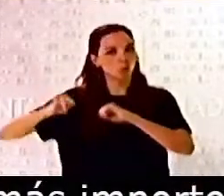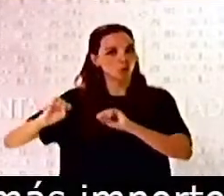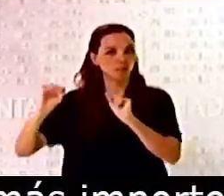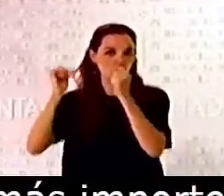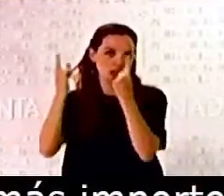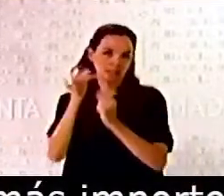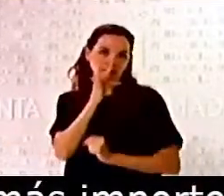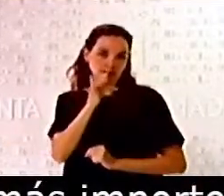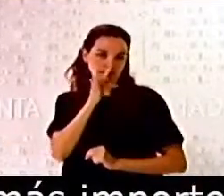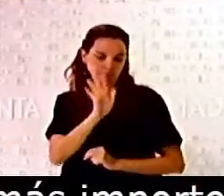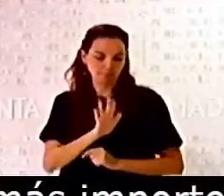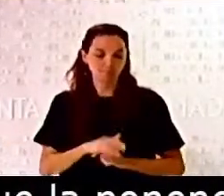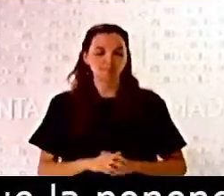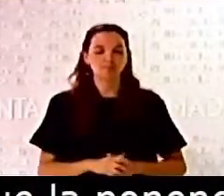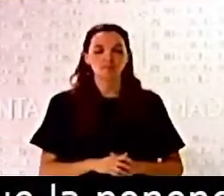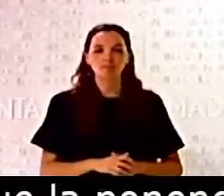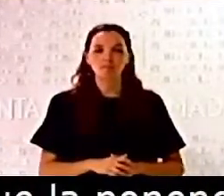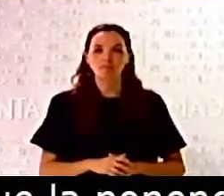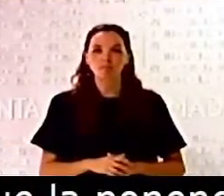aspecto.